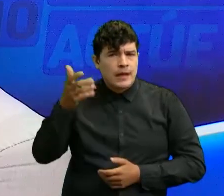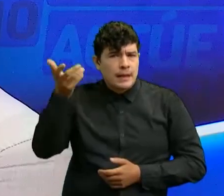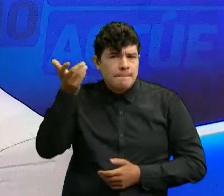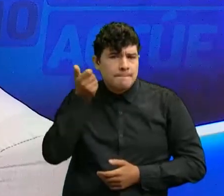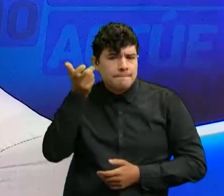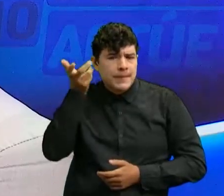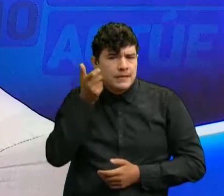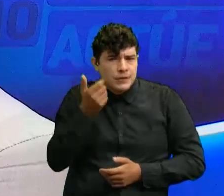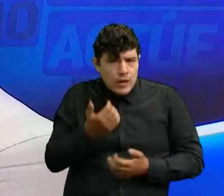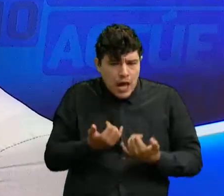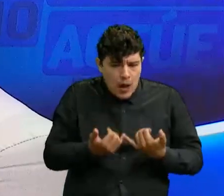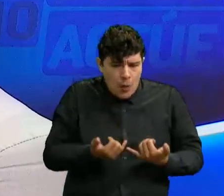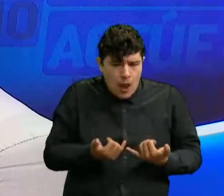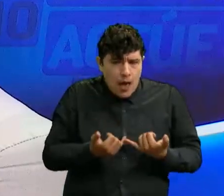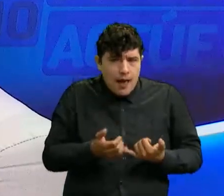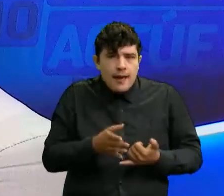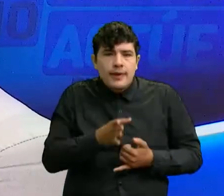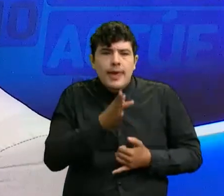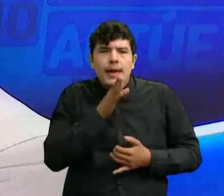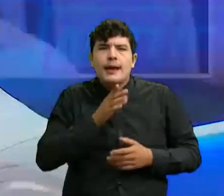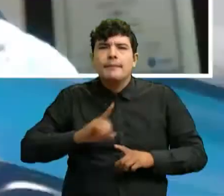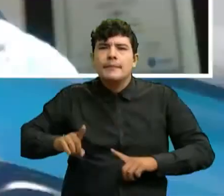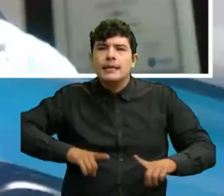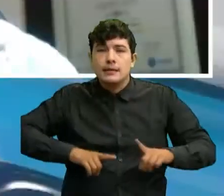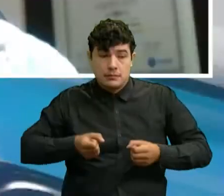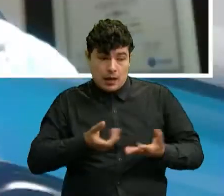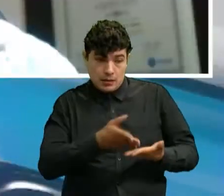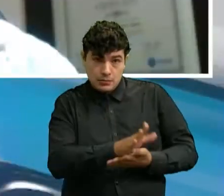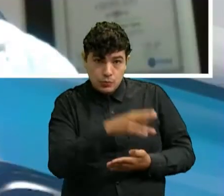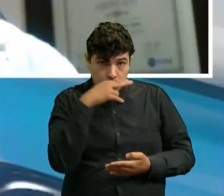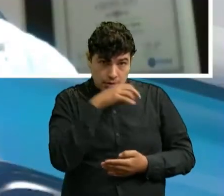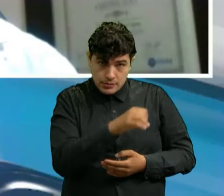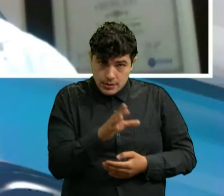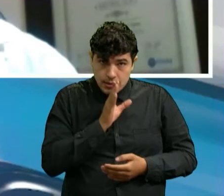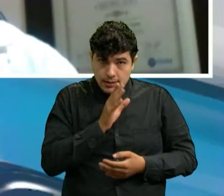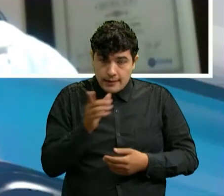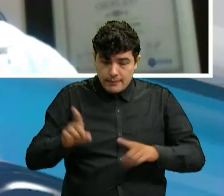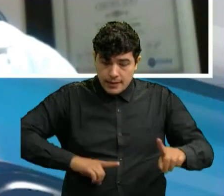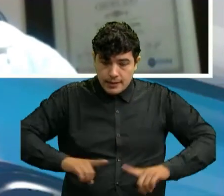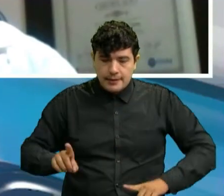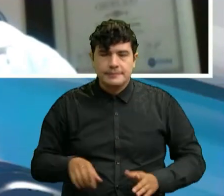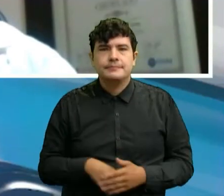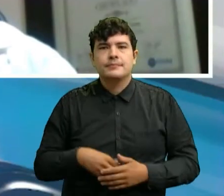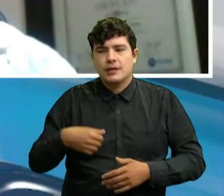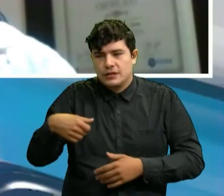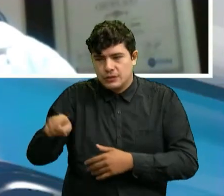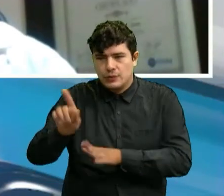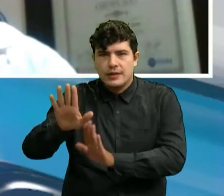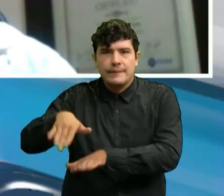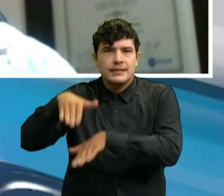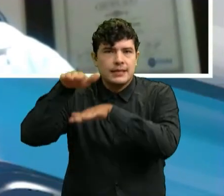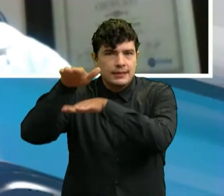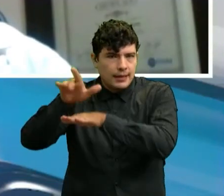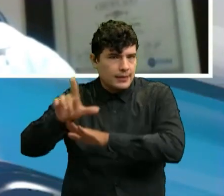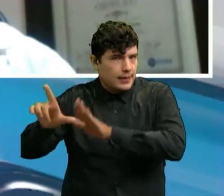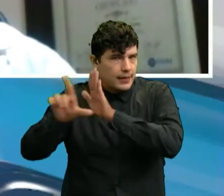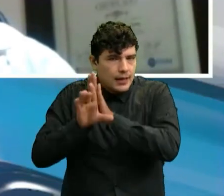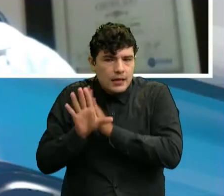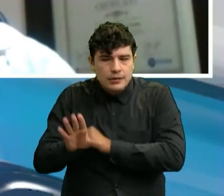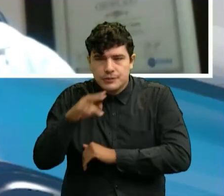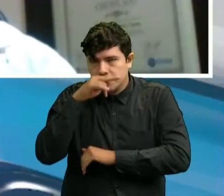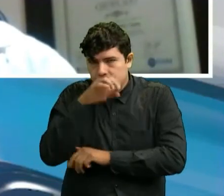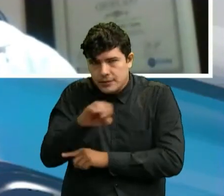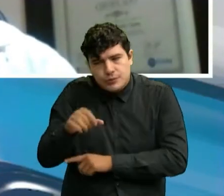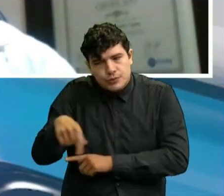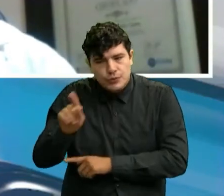fallecido. Tiene que ser quien lo administra de alguna manera. En ese caso va a ser la representante del menor, que sería